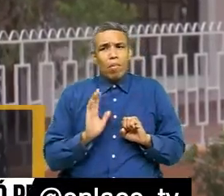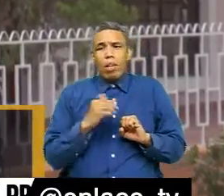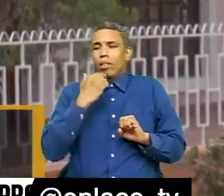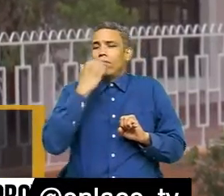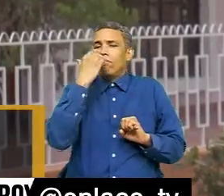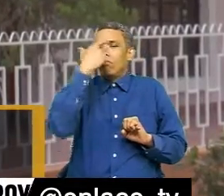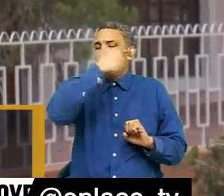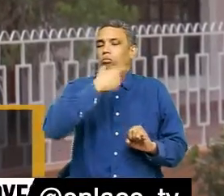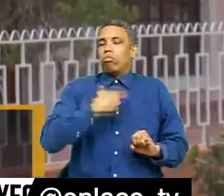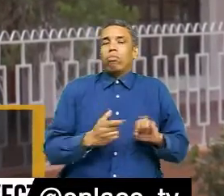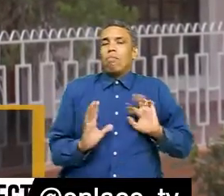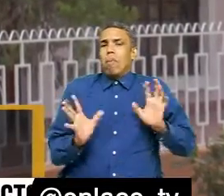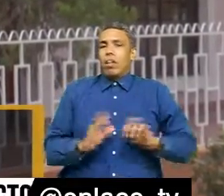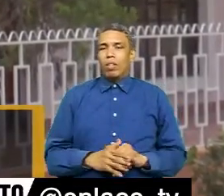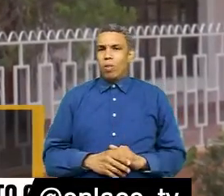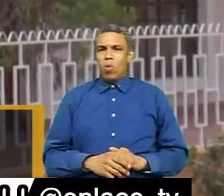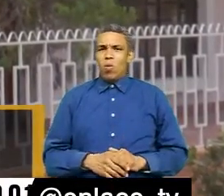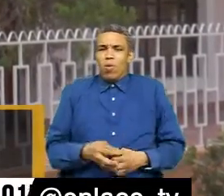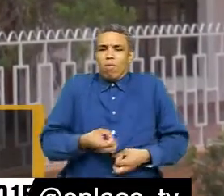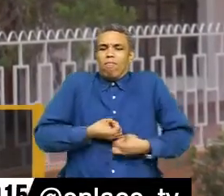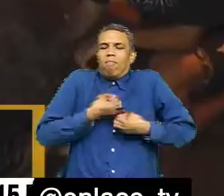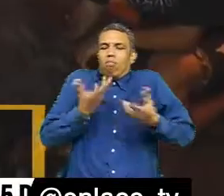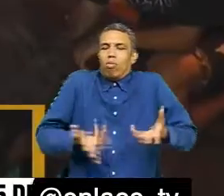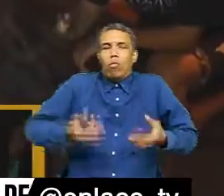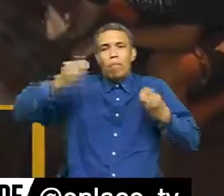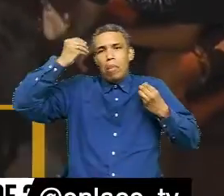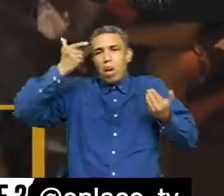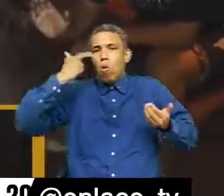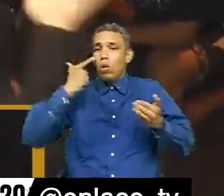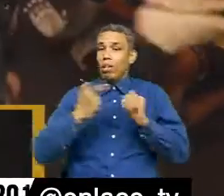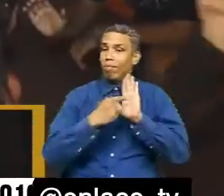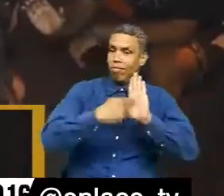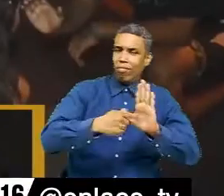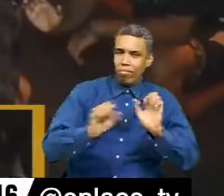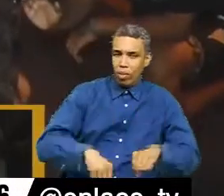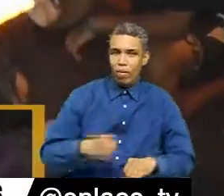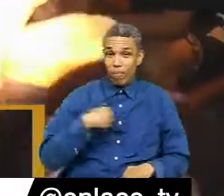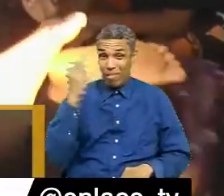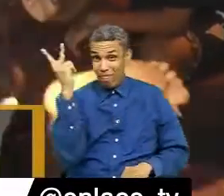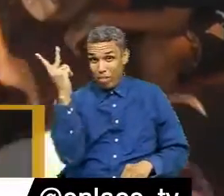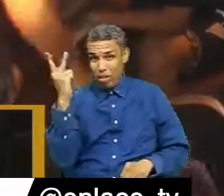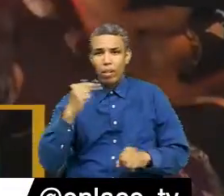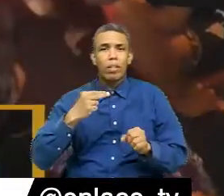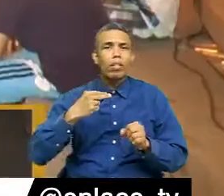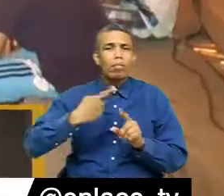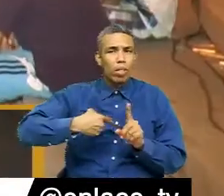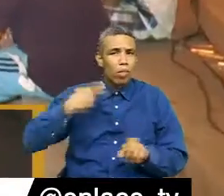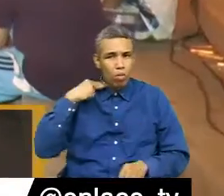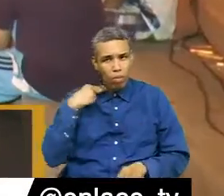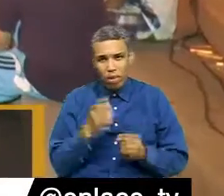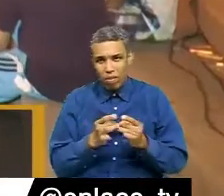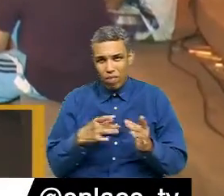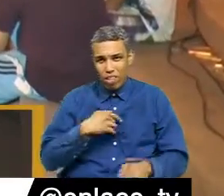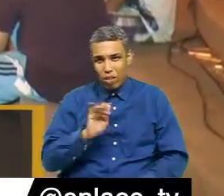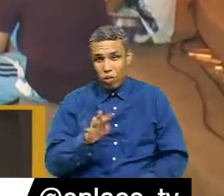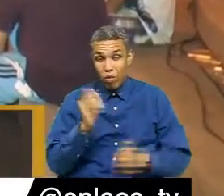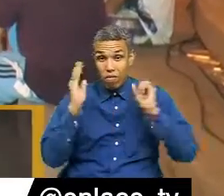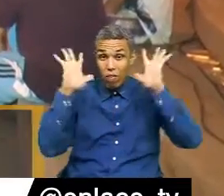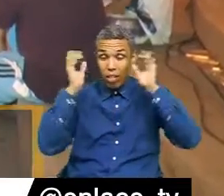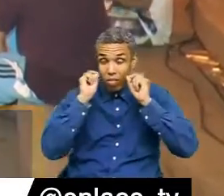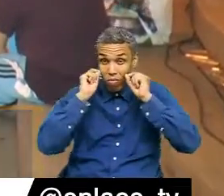ese carisma que representa a la mujer de Unipaz. Cabe recordar que este viernes 4 de noviembre será realizada una fiesta sorpresa para